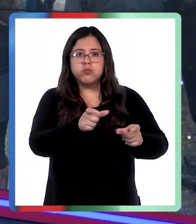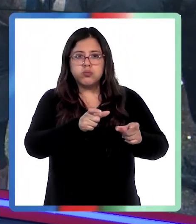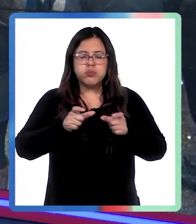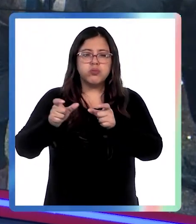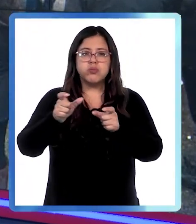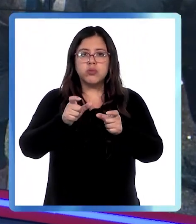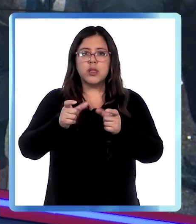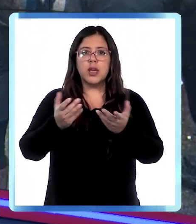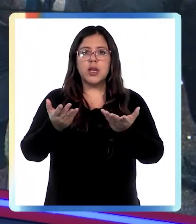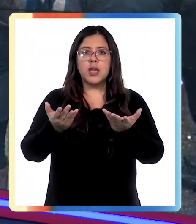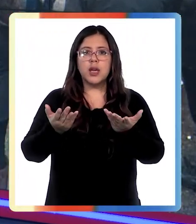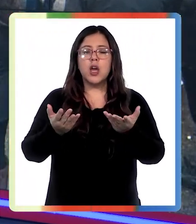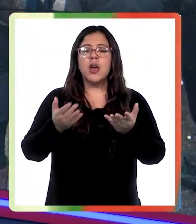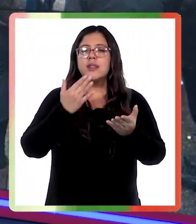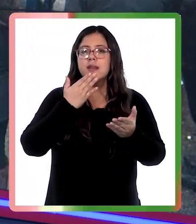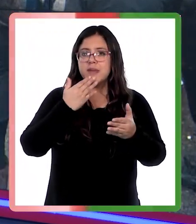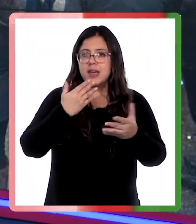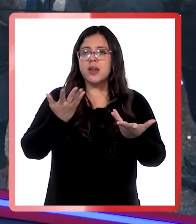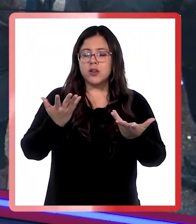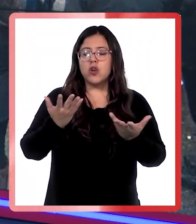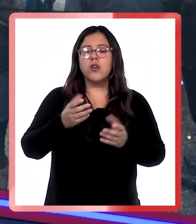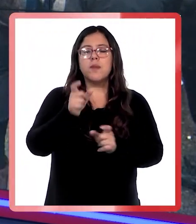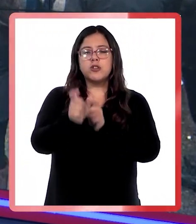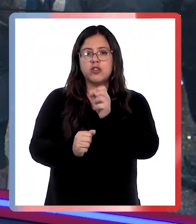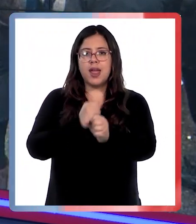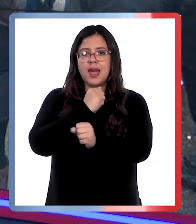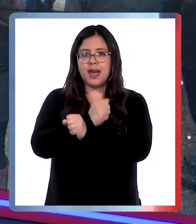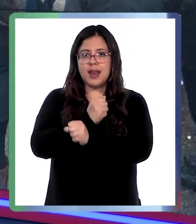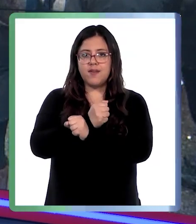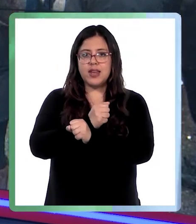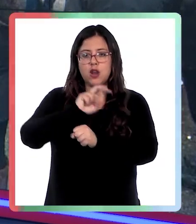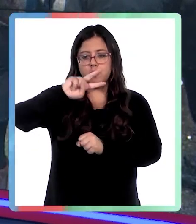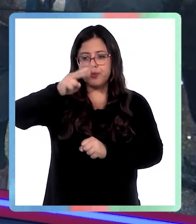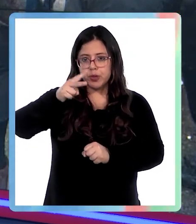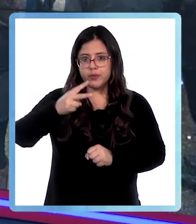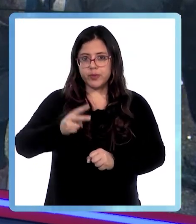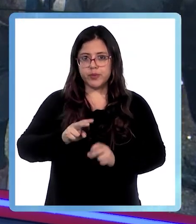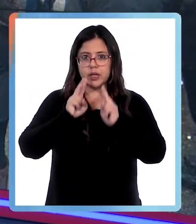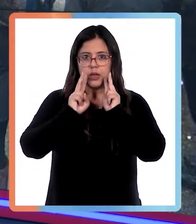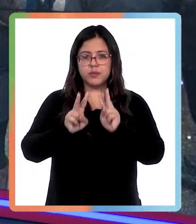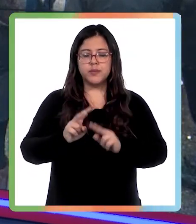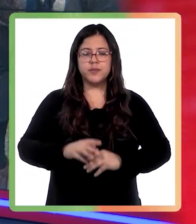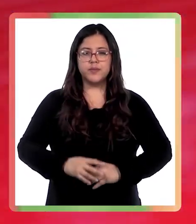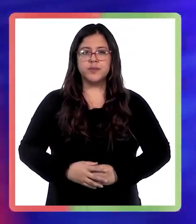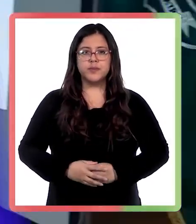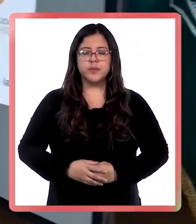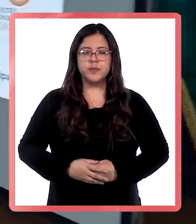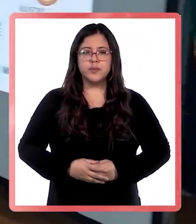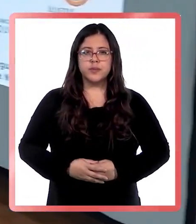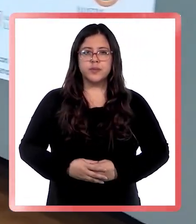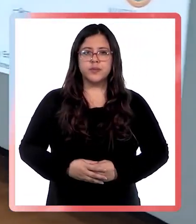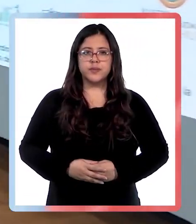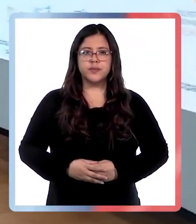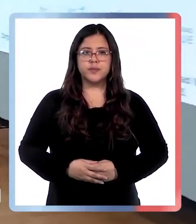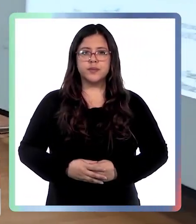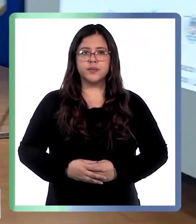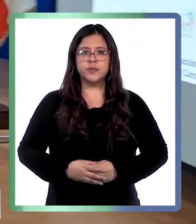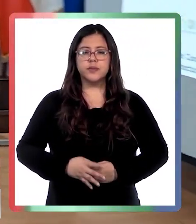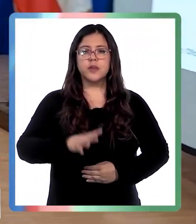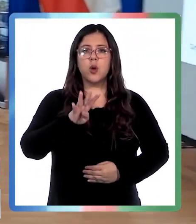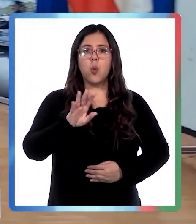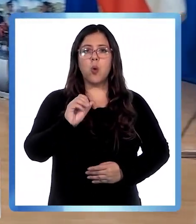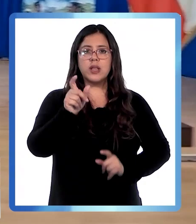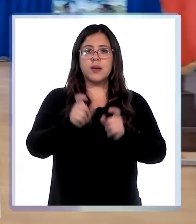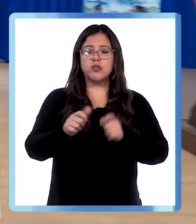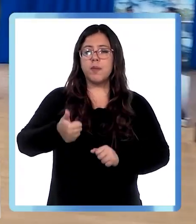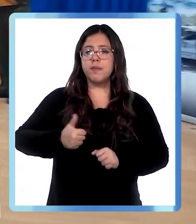patrullajes mixtos junto a carabineros Canal 5 de Puerto mon con todos los detalles más de